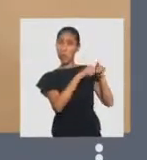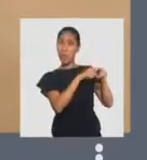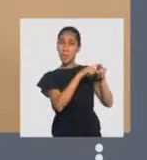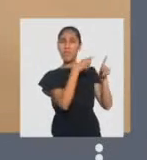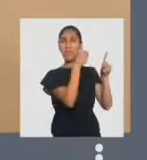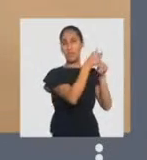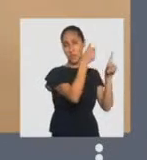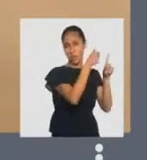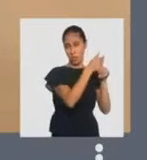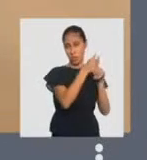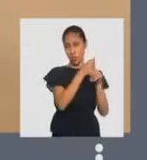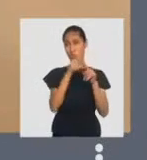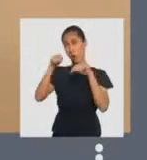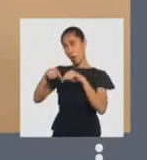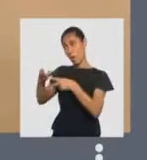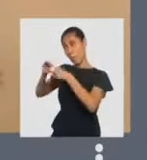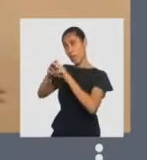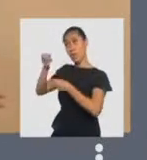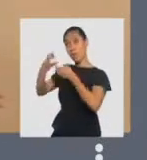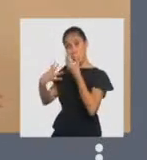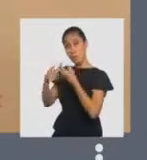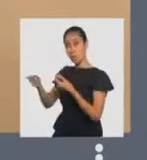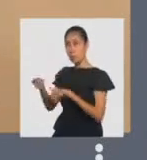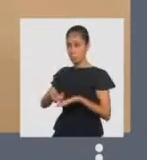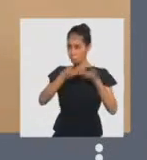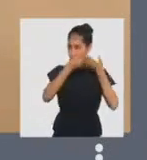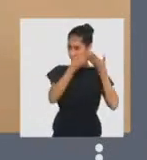petición del cliente. ¿Quedó claro?